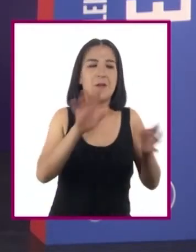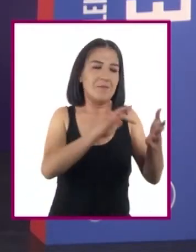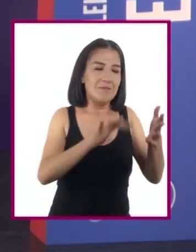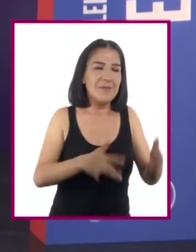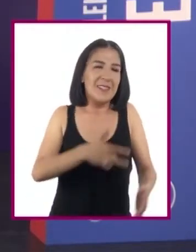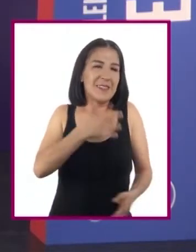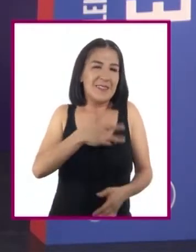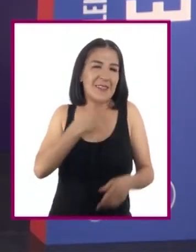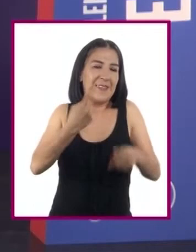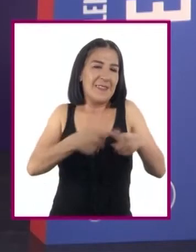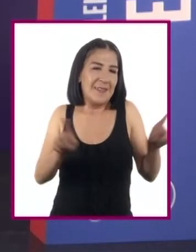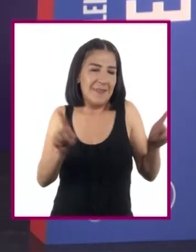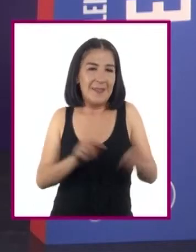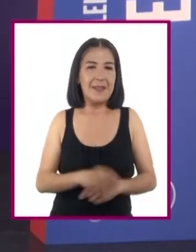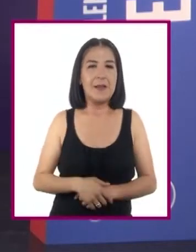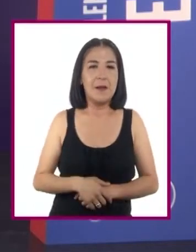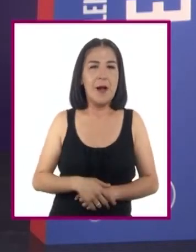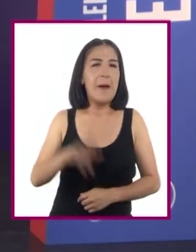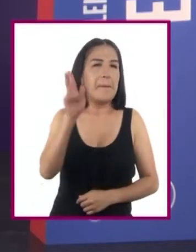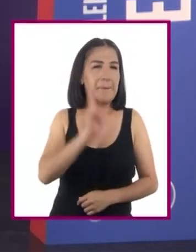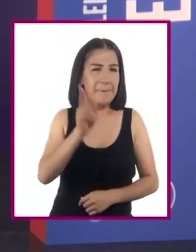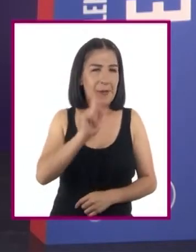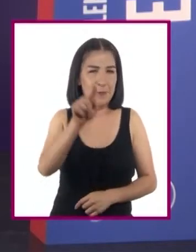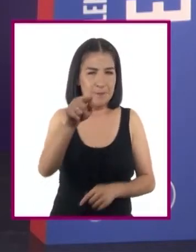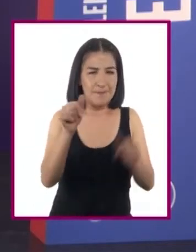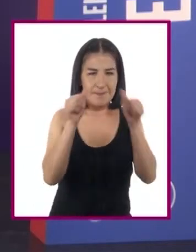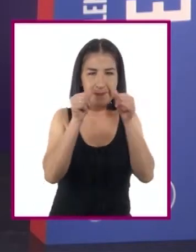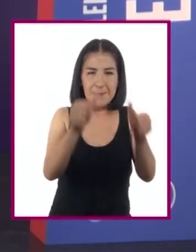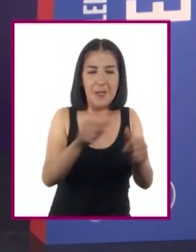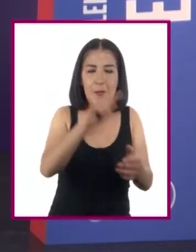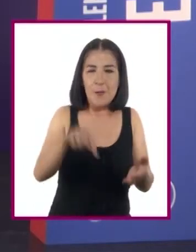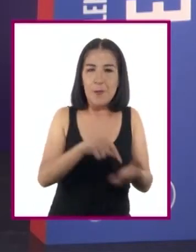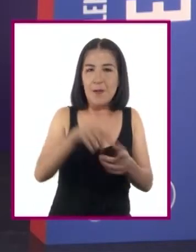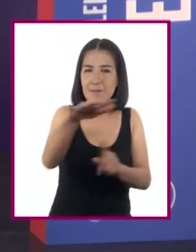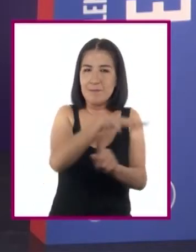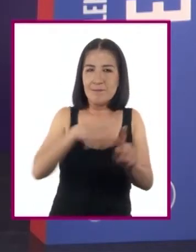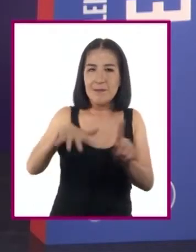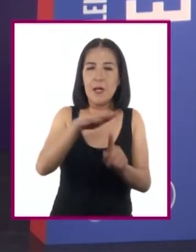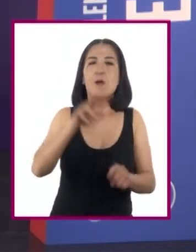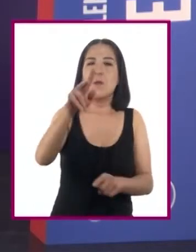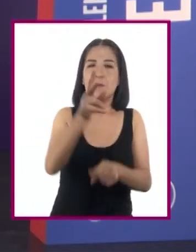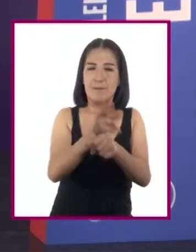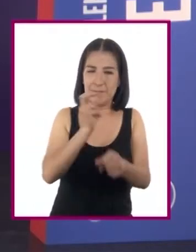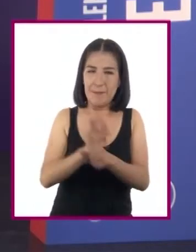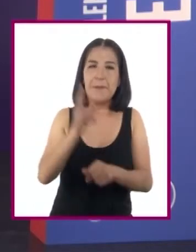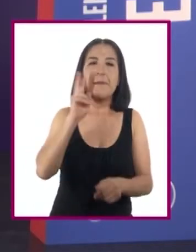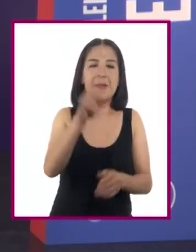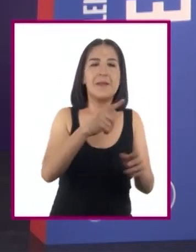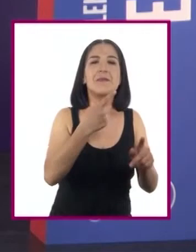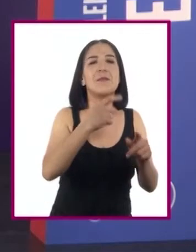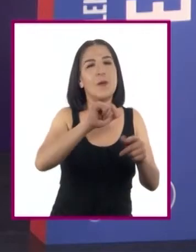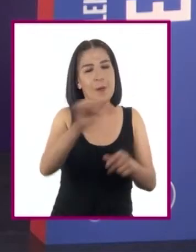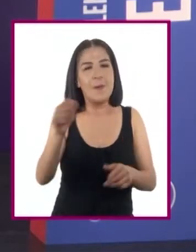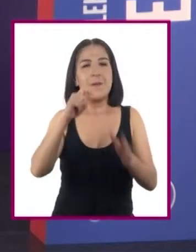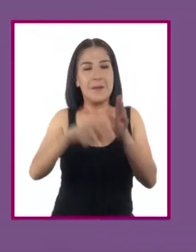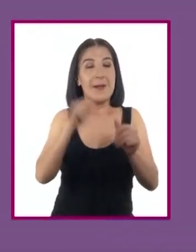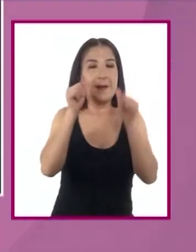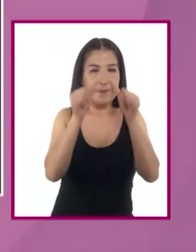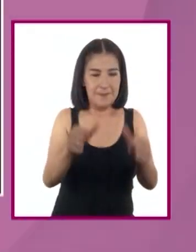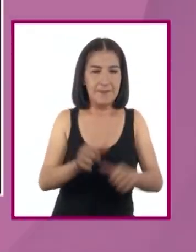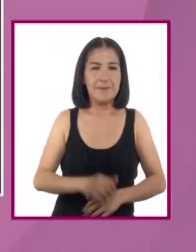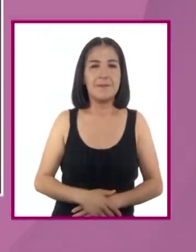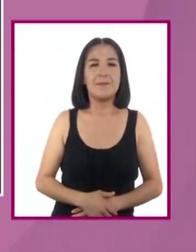sentimientos. Para poner a prueba su atención a los ambientes, los invito a ver el siguiente video. Pongan mucha atención.